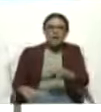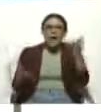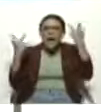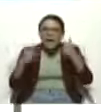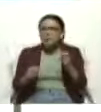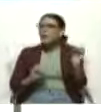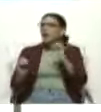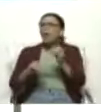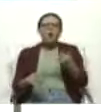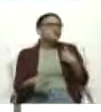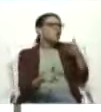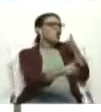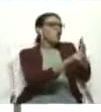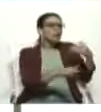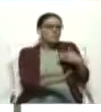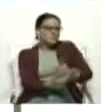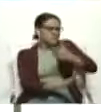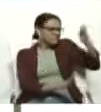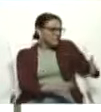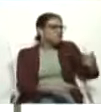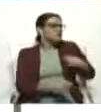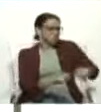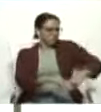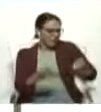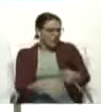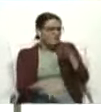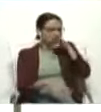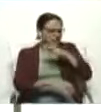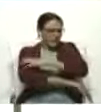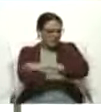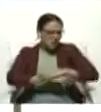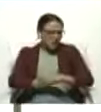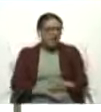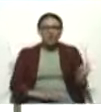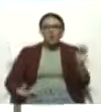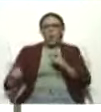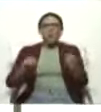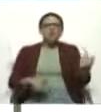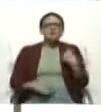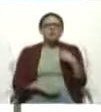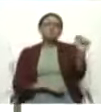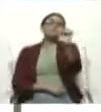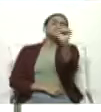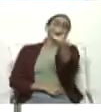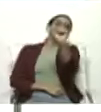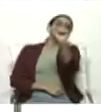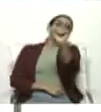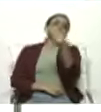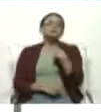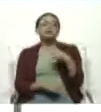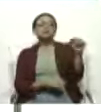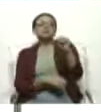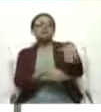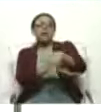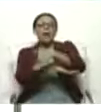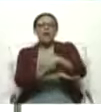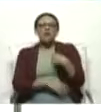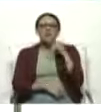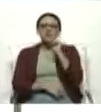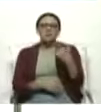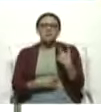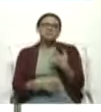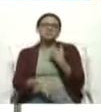vecino, otras veces lo hacen por el simple placer de estar en un vehículo automotor y